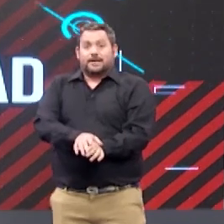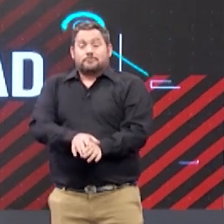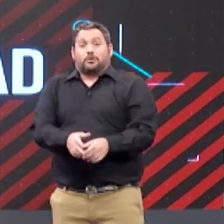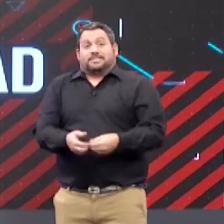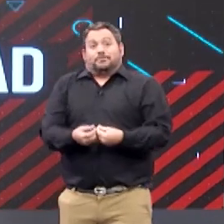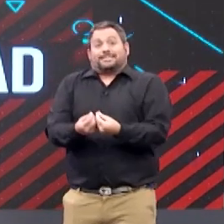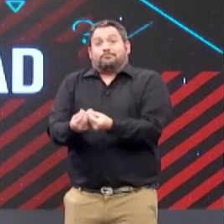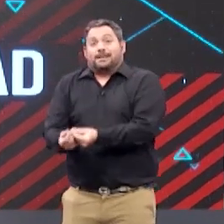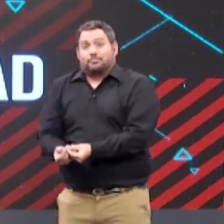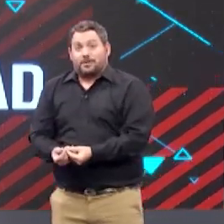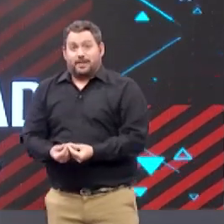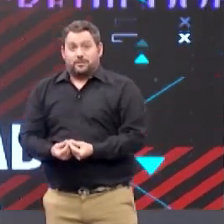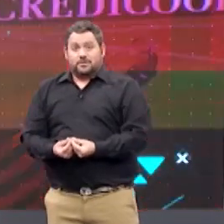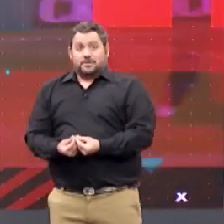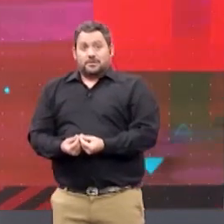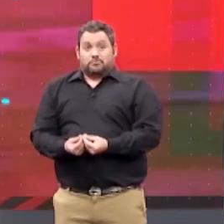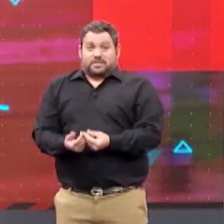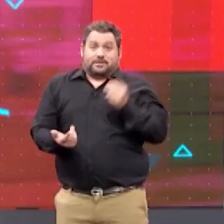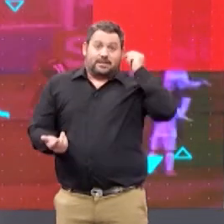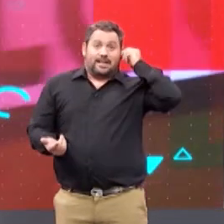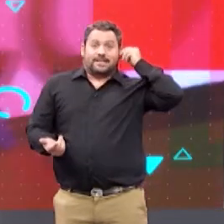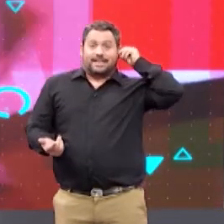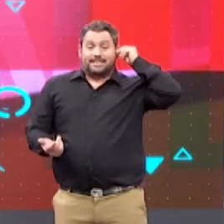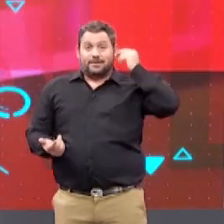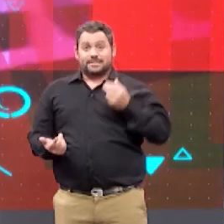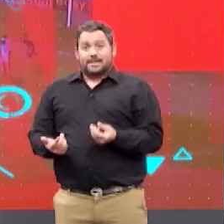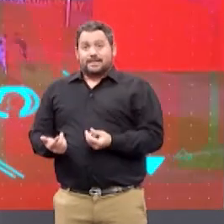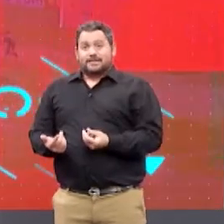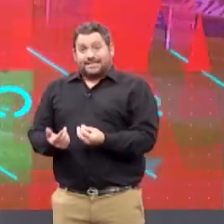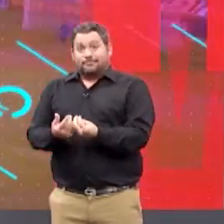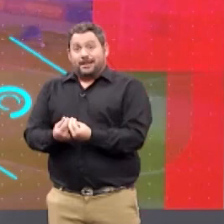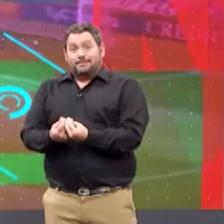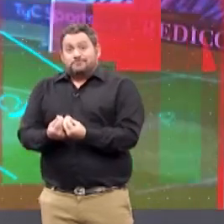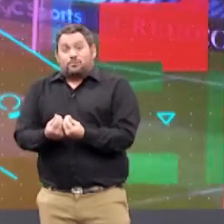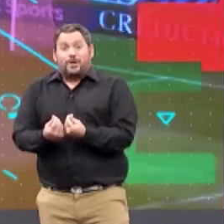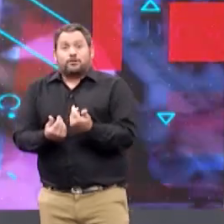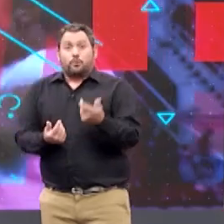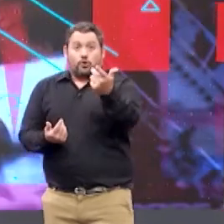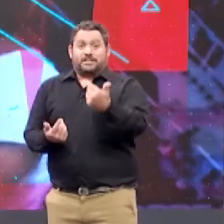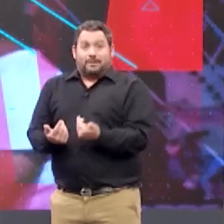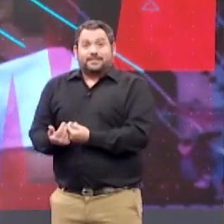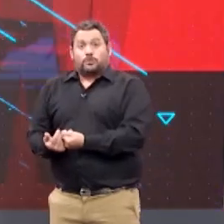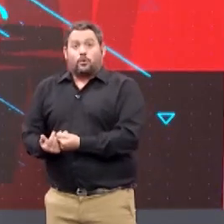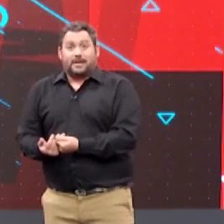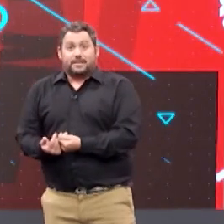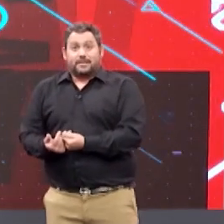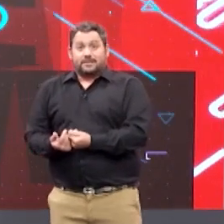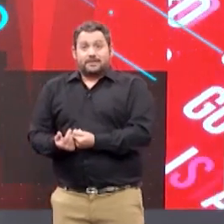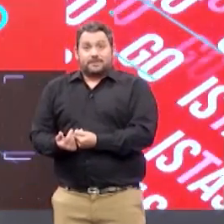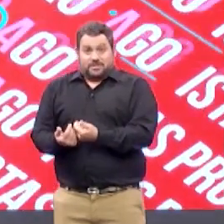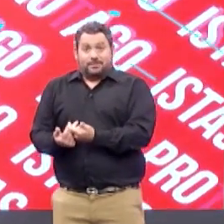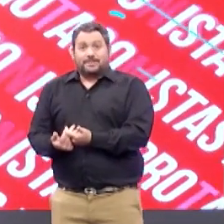cancha, porque si vas a Zapelli por el medio, porque sería una de las alternativas, a Zapelli le cuesta un poco, con Independiente jugó